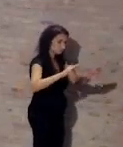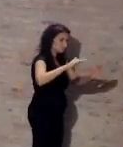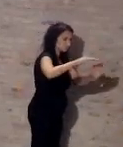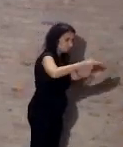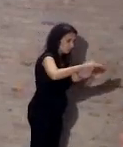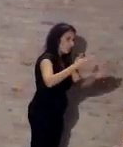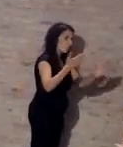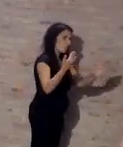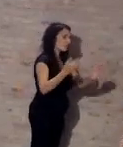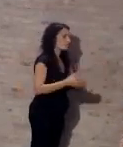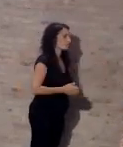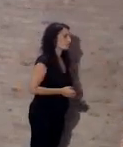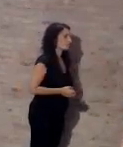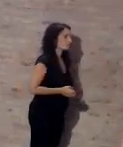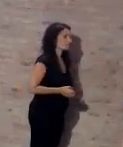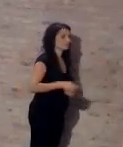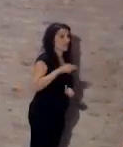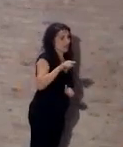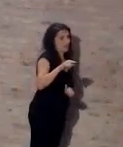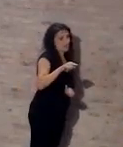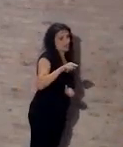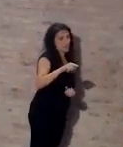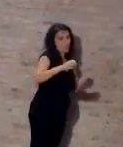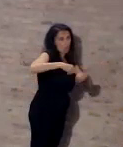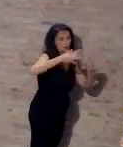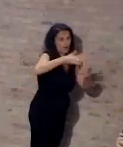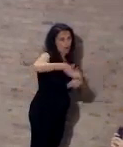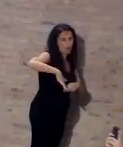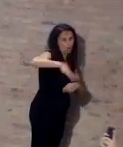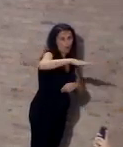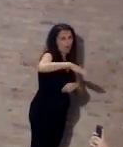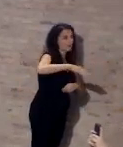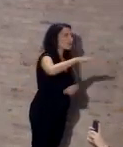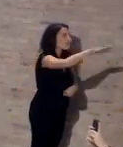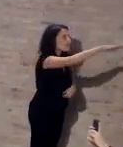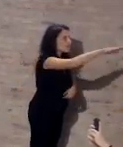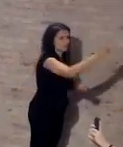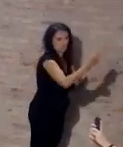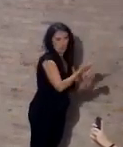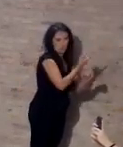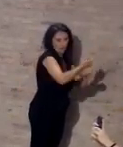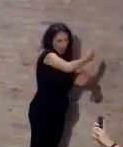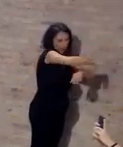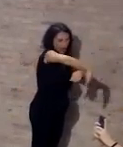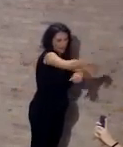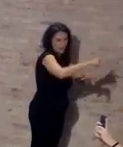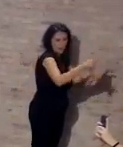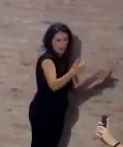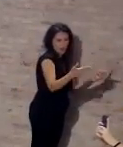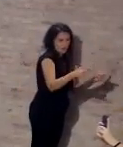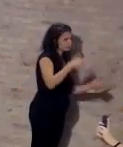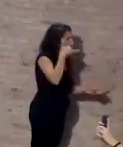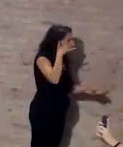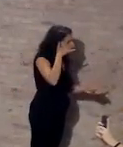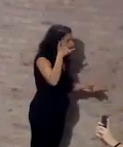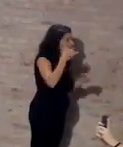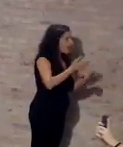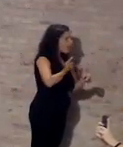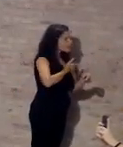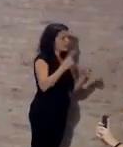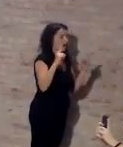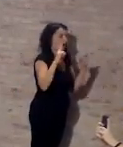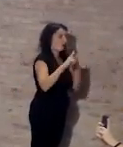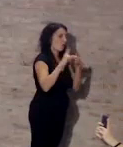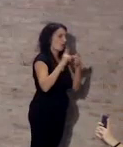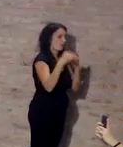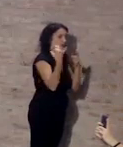plataforma rampa Y estos no No los puedes tomar en cualquier momento en la calle No los puedes solicitar en cualquier momento tampoco Generalmente